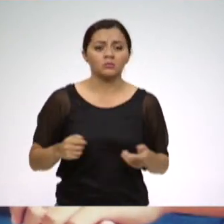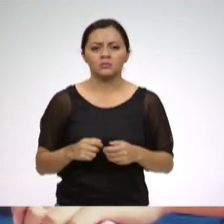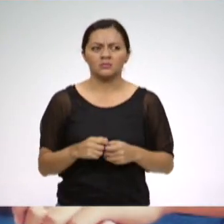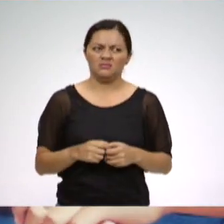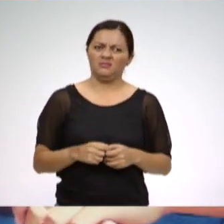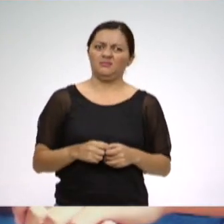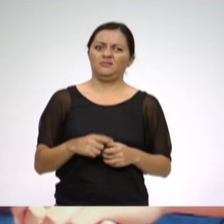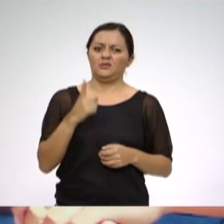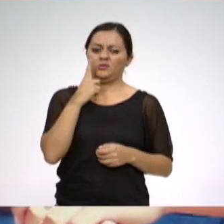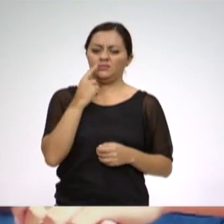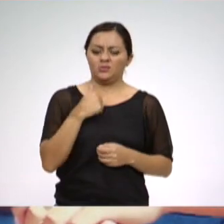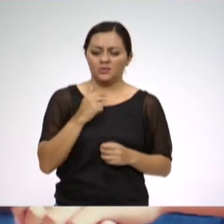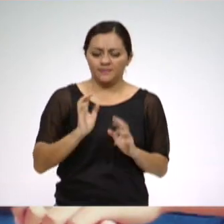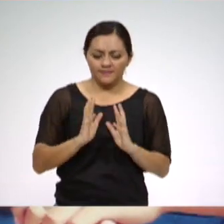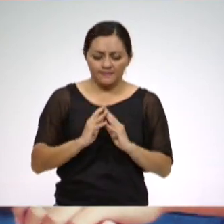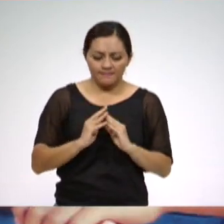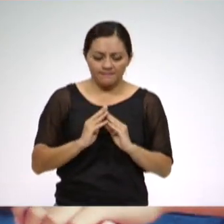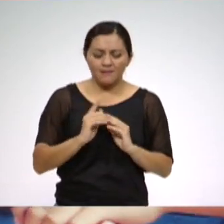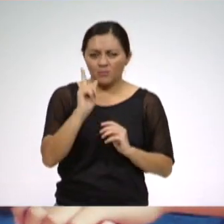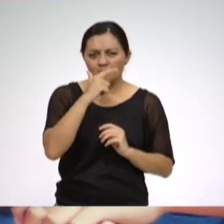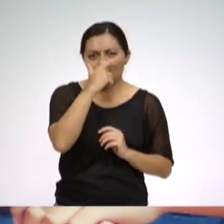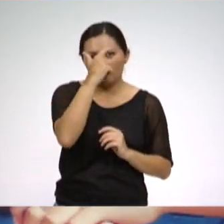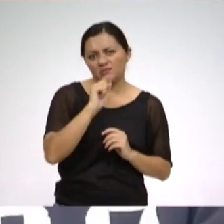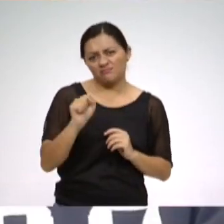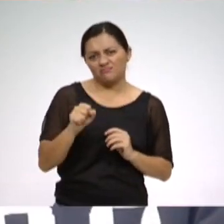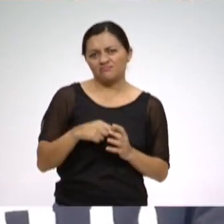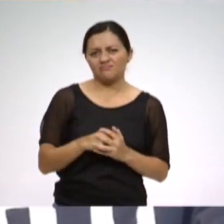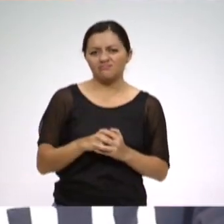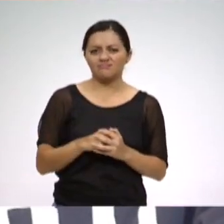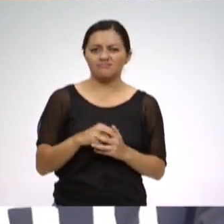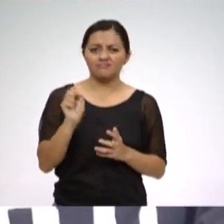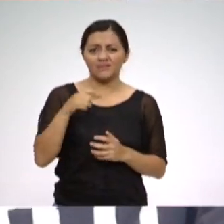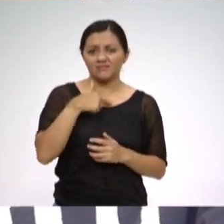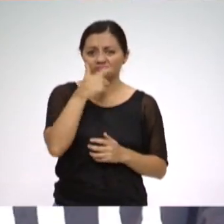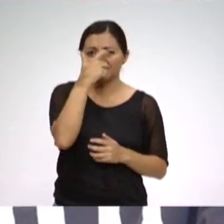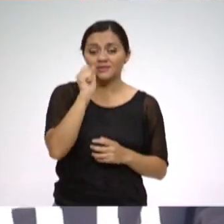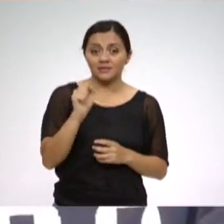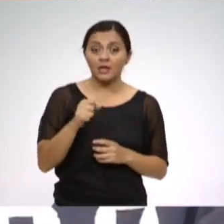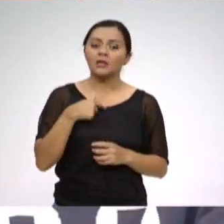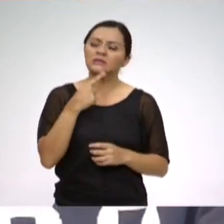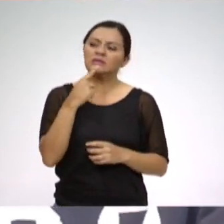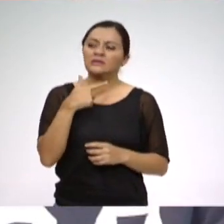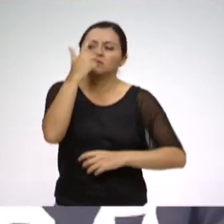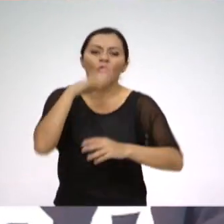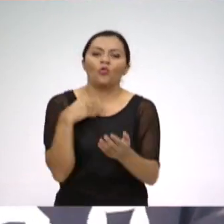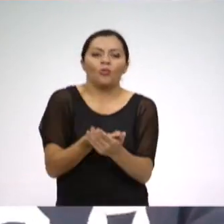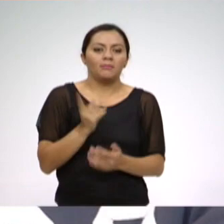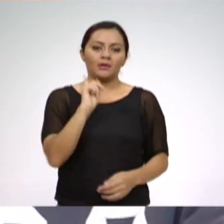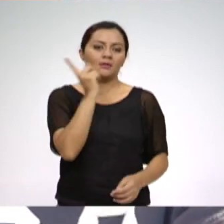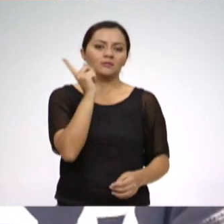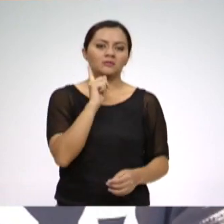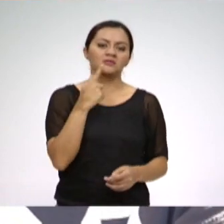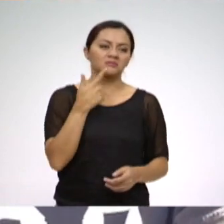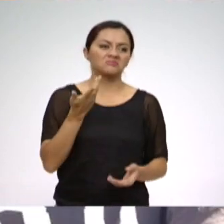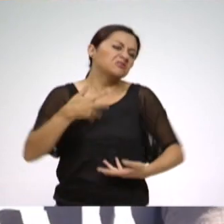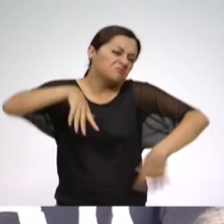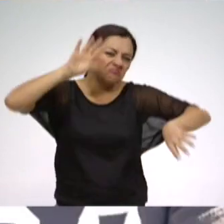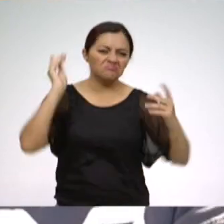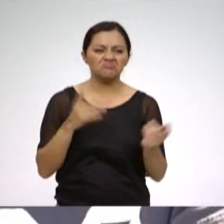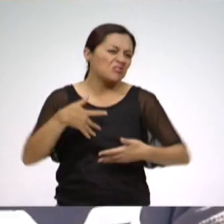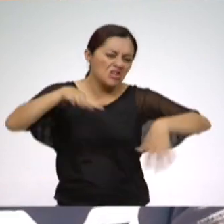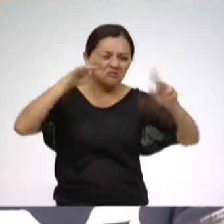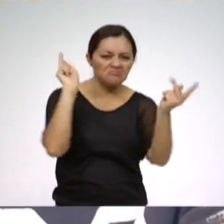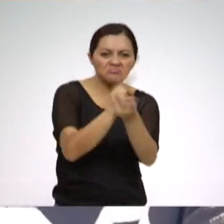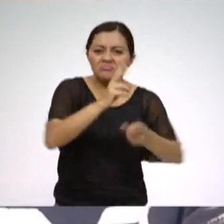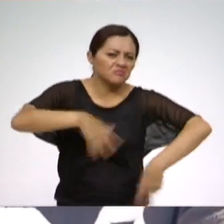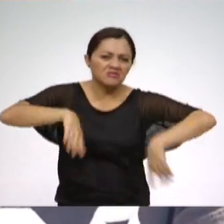que sí, te da un poco de vergüenza, ¿no? Entonces muchas veces por evitarse esas vergüenzas, van a la loca y ya tenemos